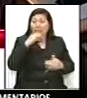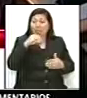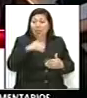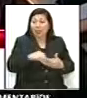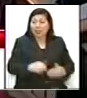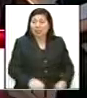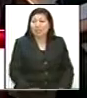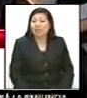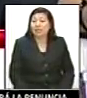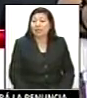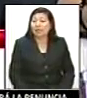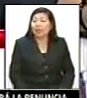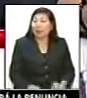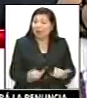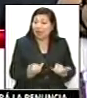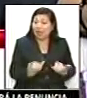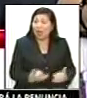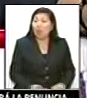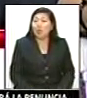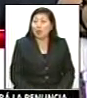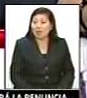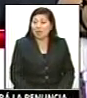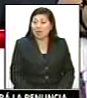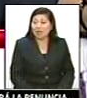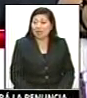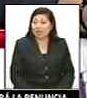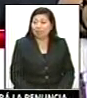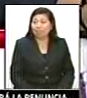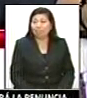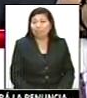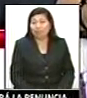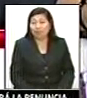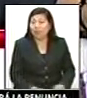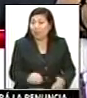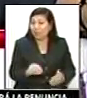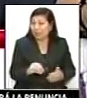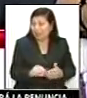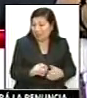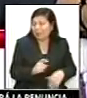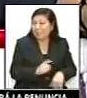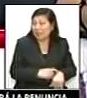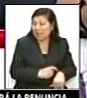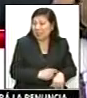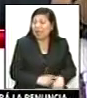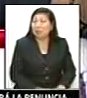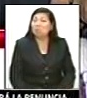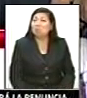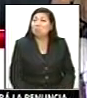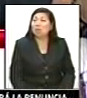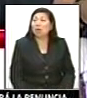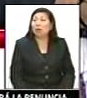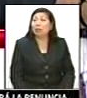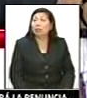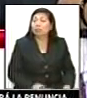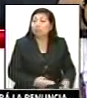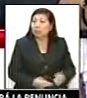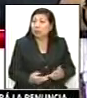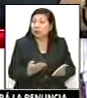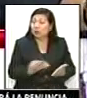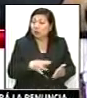Nación. Entonces ya es momento de que darnos un poco de tiempo, quizás recurrir a la